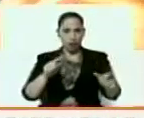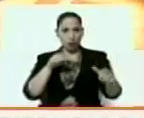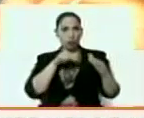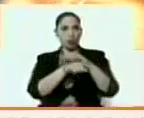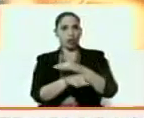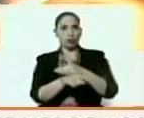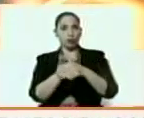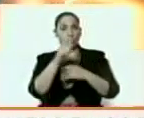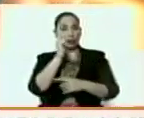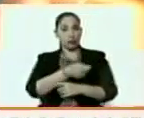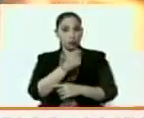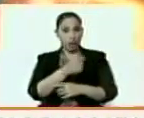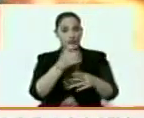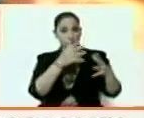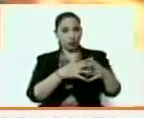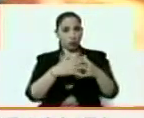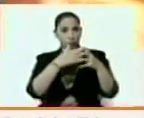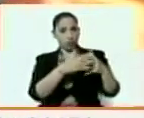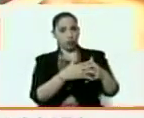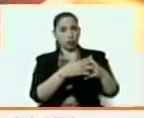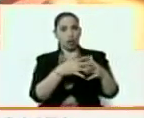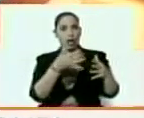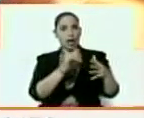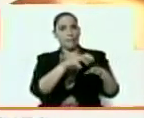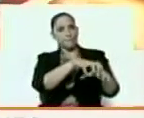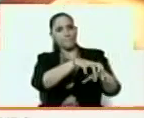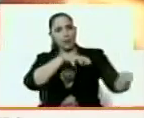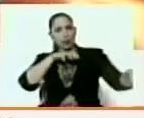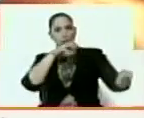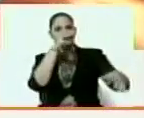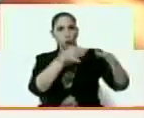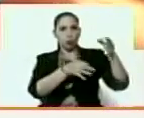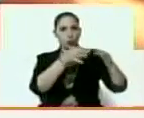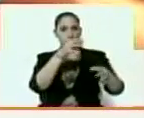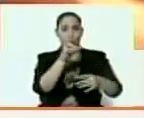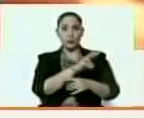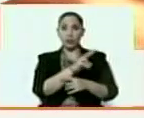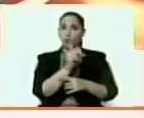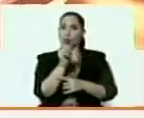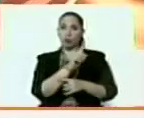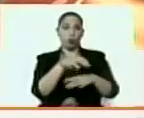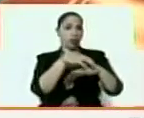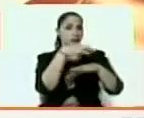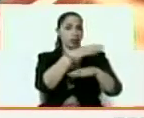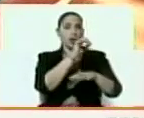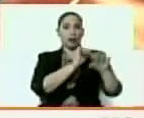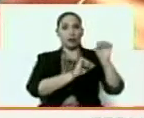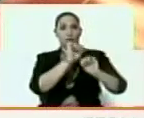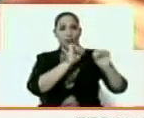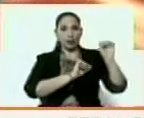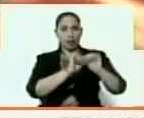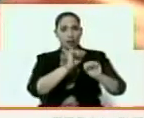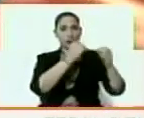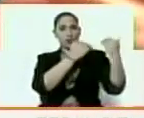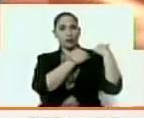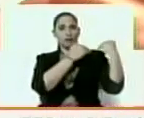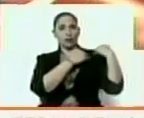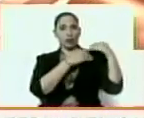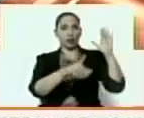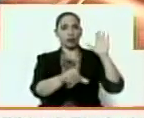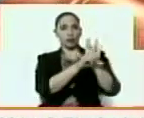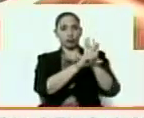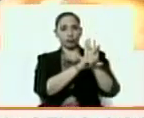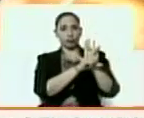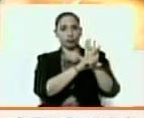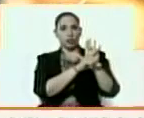los tribunales de Estados Unidos, que es donde están en la gran mayoría de estos juicios, a Venezuela no la dejan de defenderse con sus representantes legítimos, sino